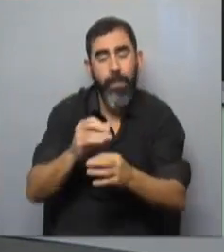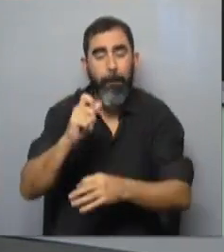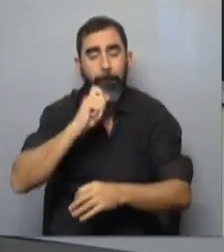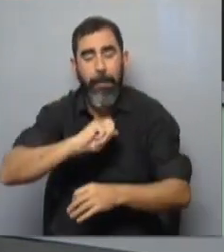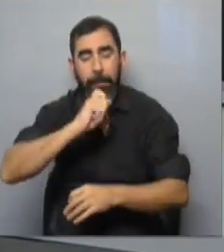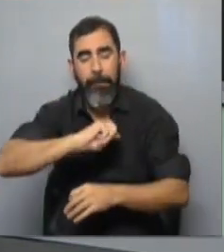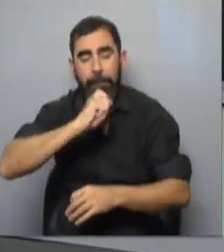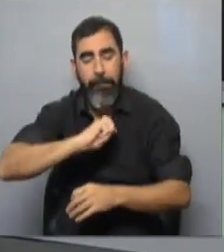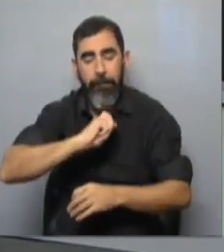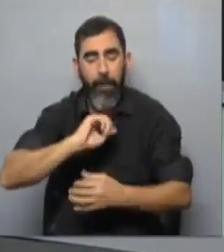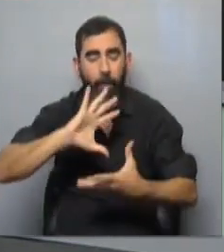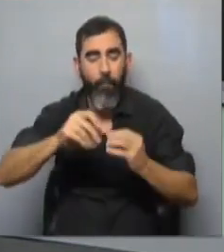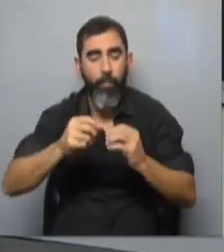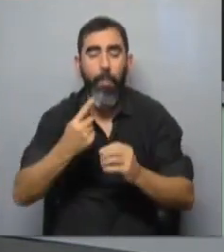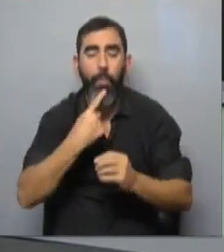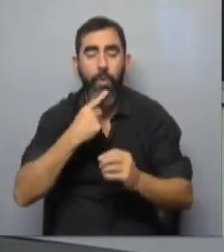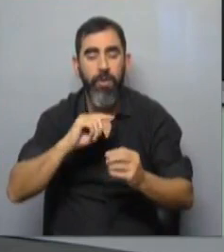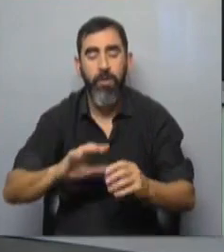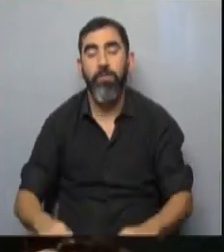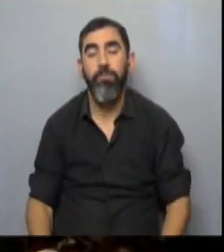mentira como herramienta de juego político.